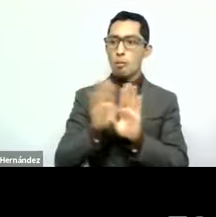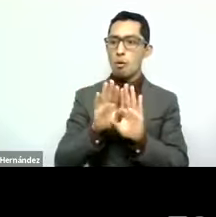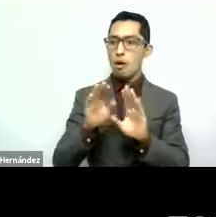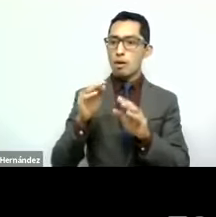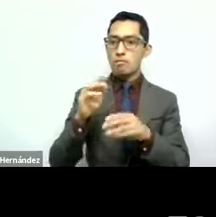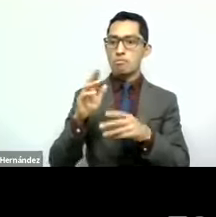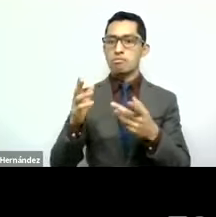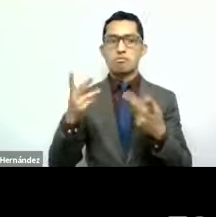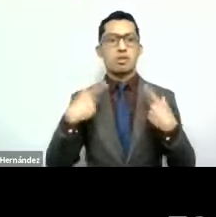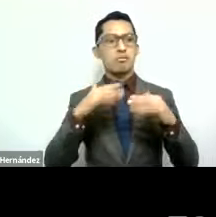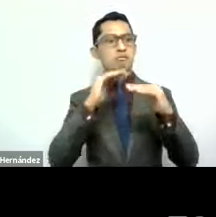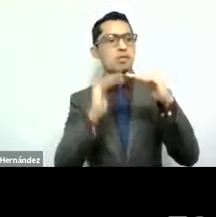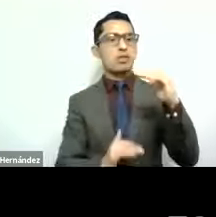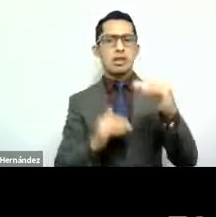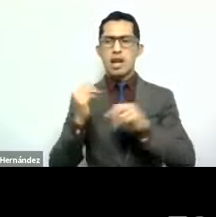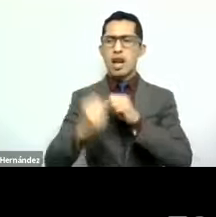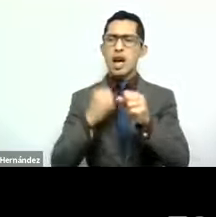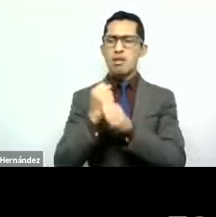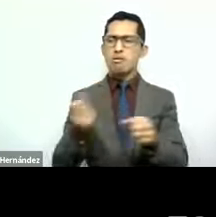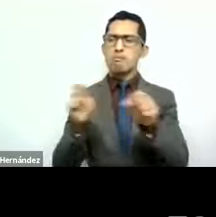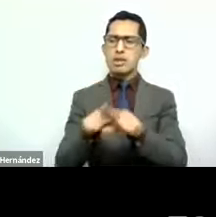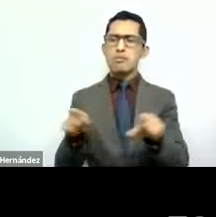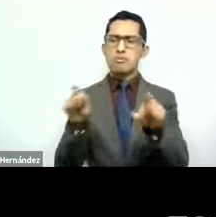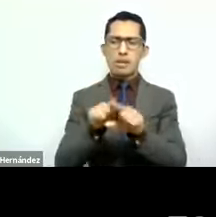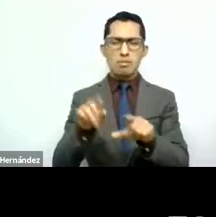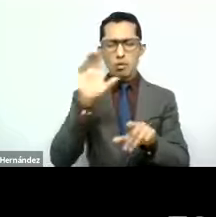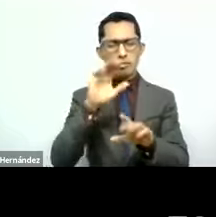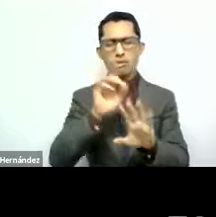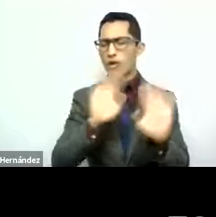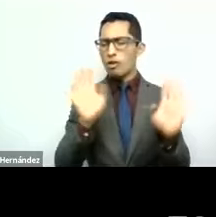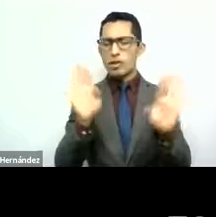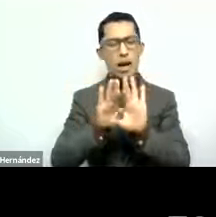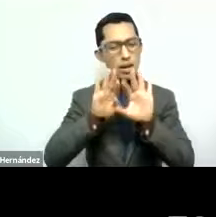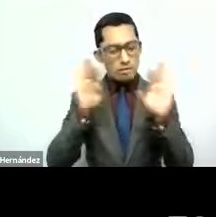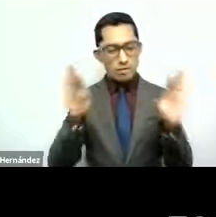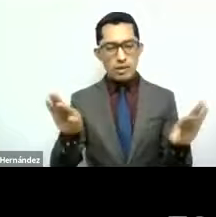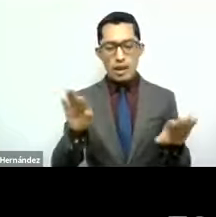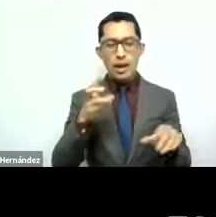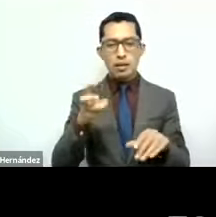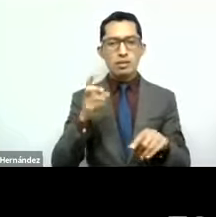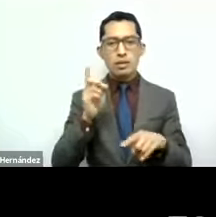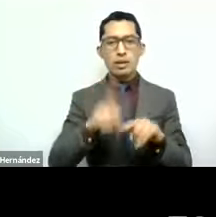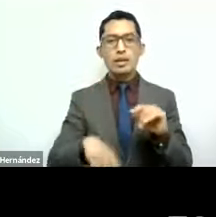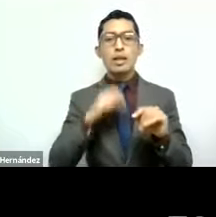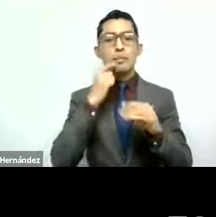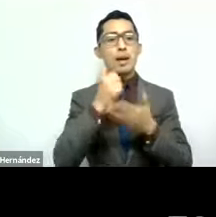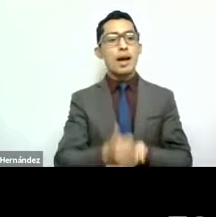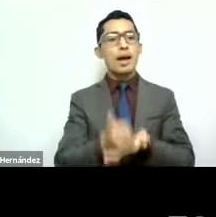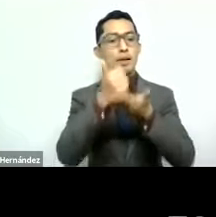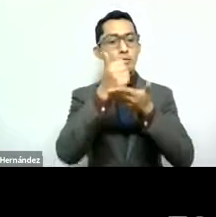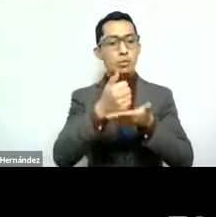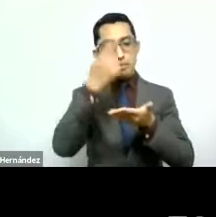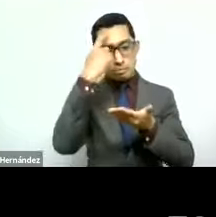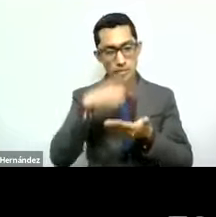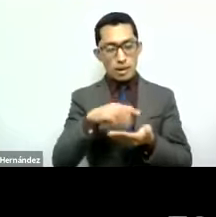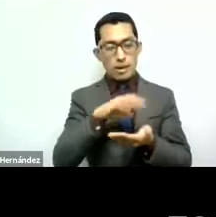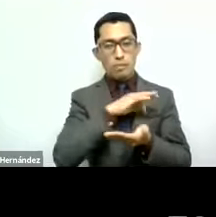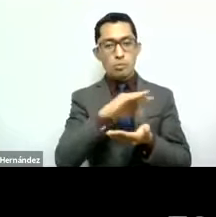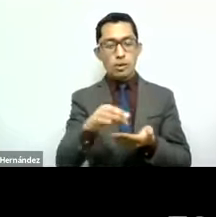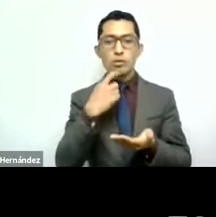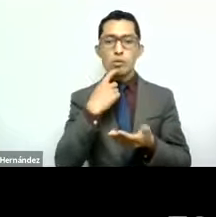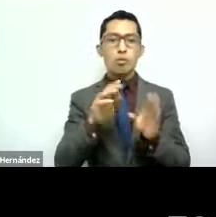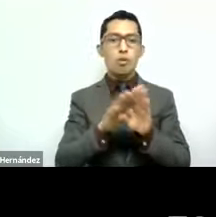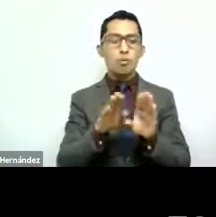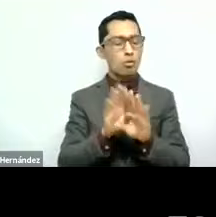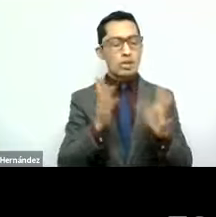desigualdades históricas y estructurales, y además me va a dar herramientas justo para tratar de